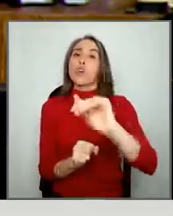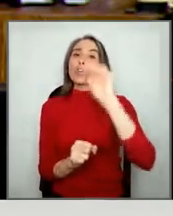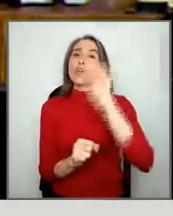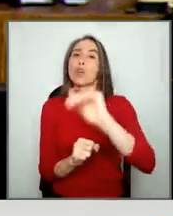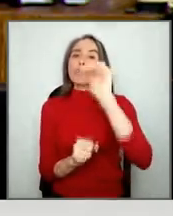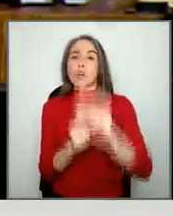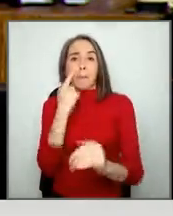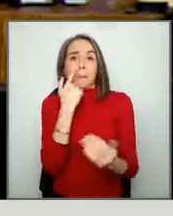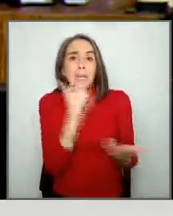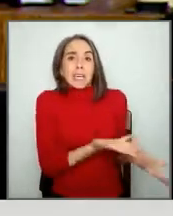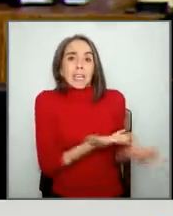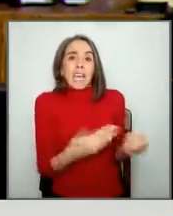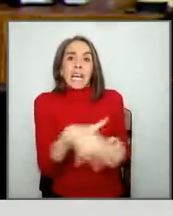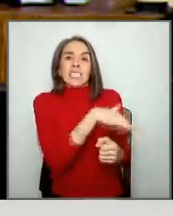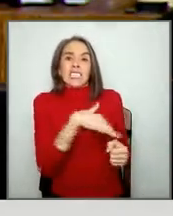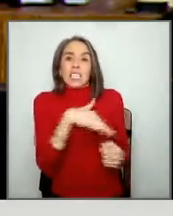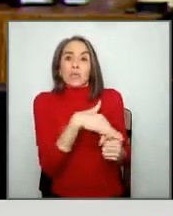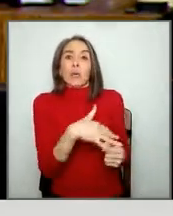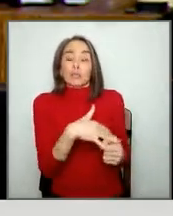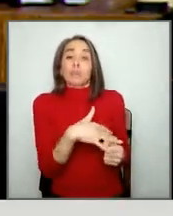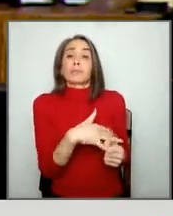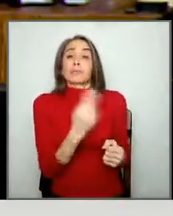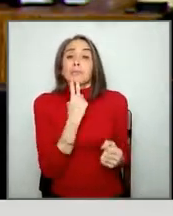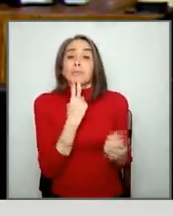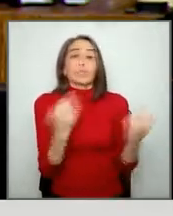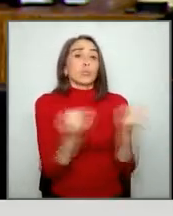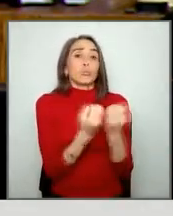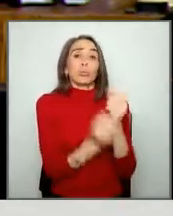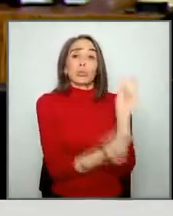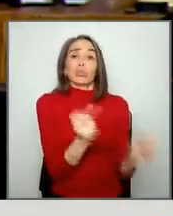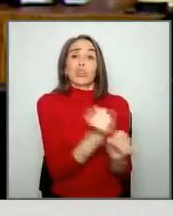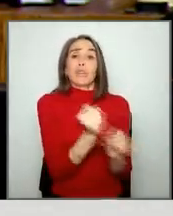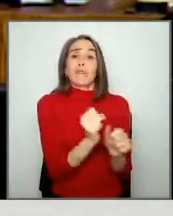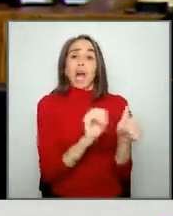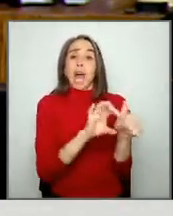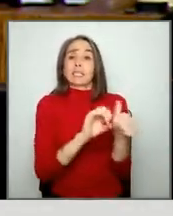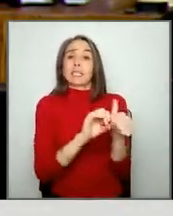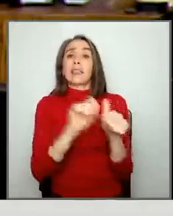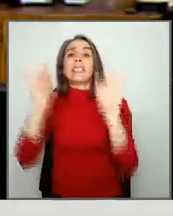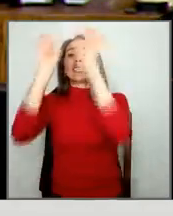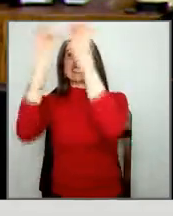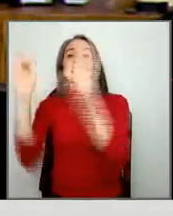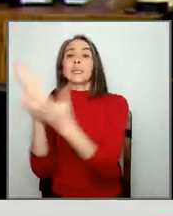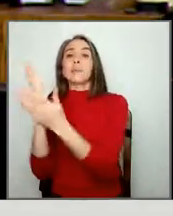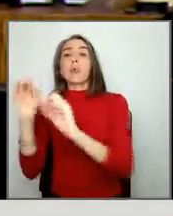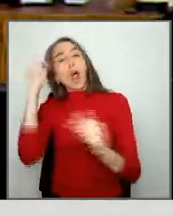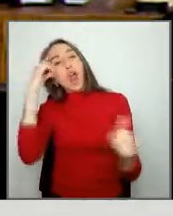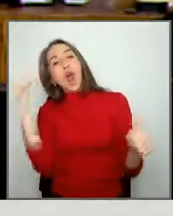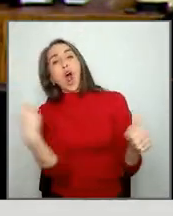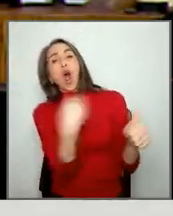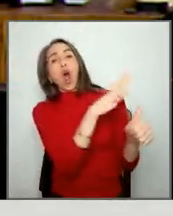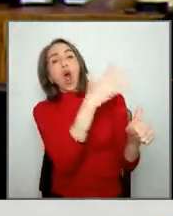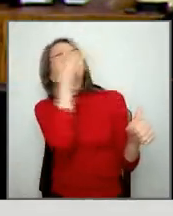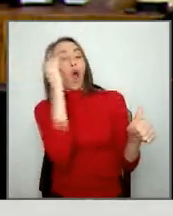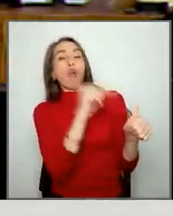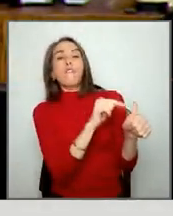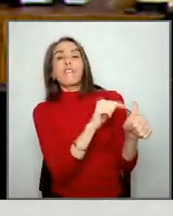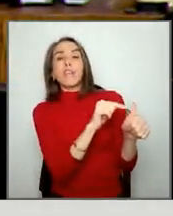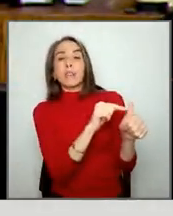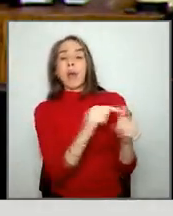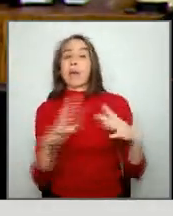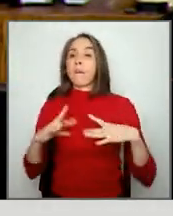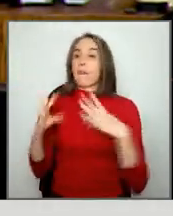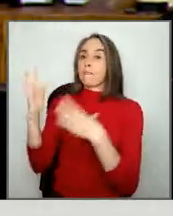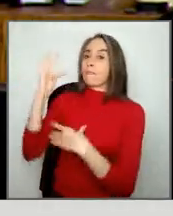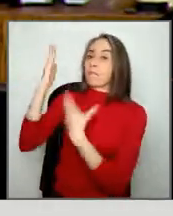un grupo importante de trabajadores que muchas veces son olvidados del sistema educativo y quiero felicitarlo y reconocerlo por la gran